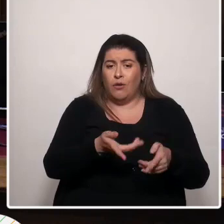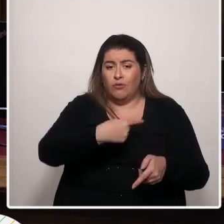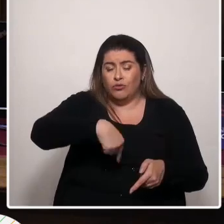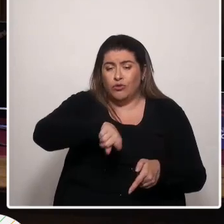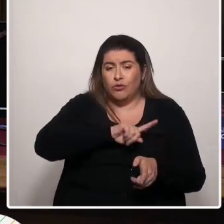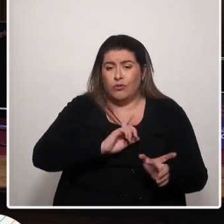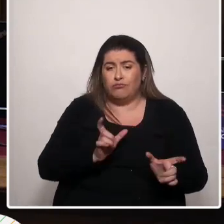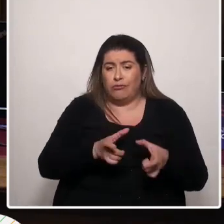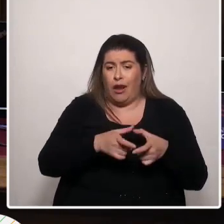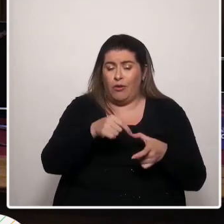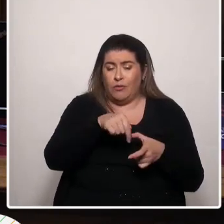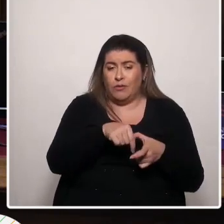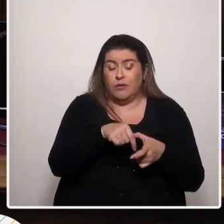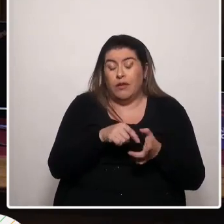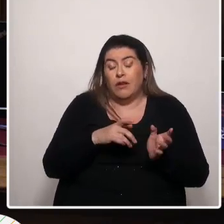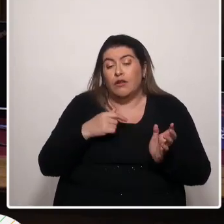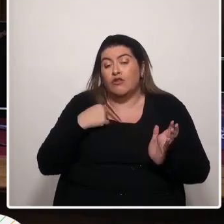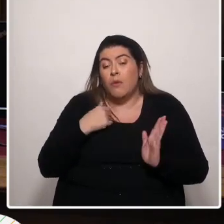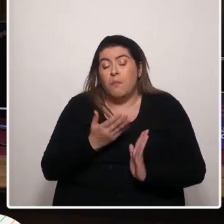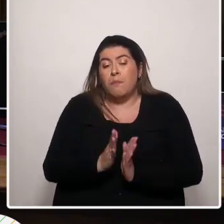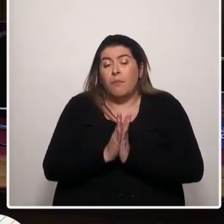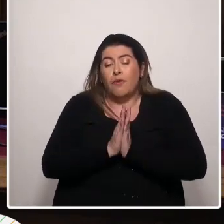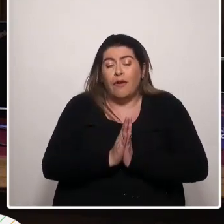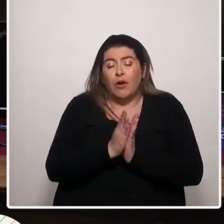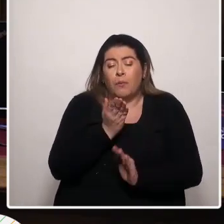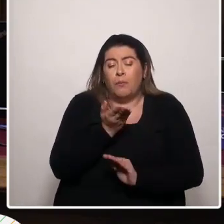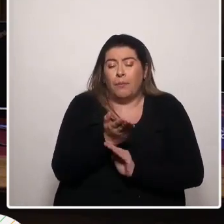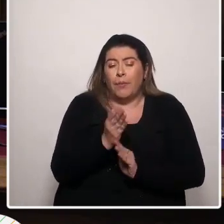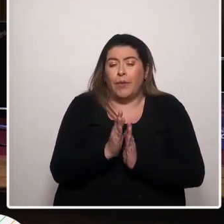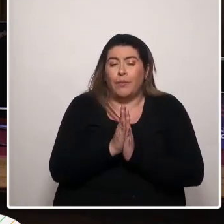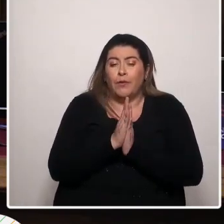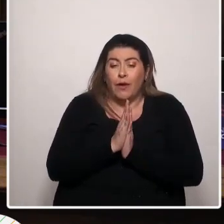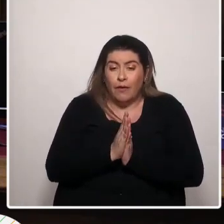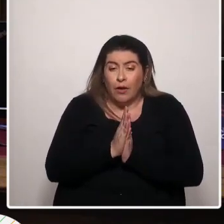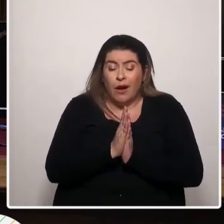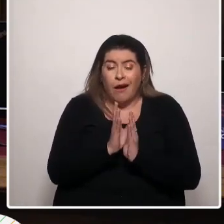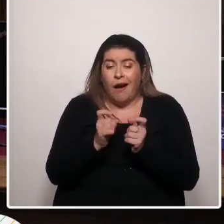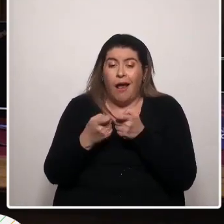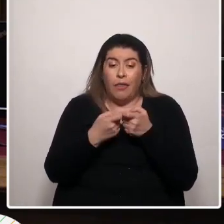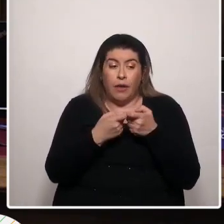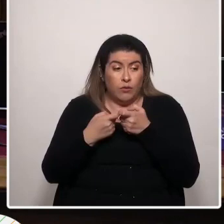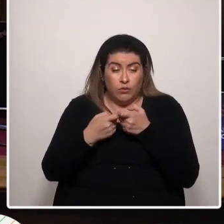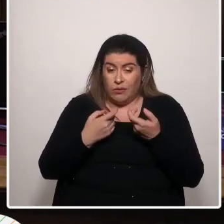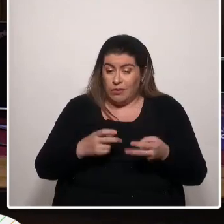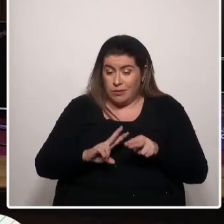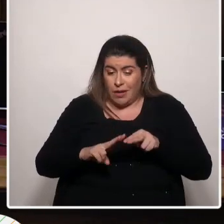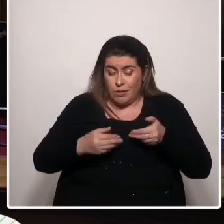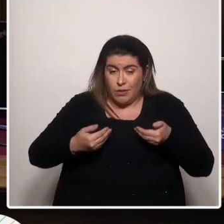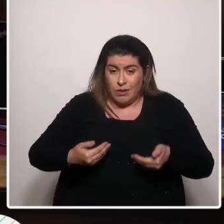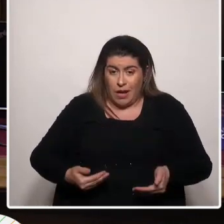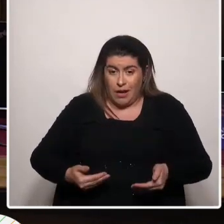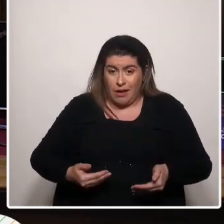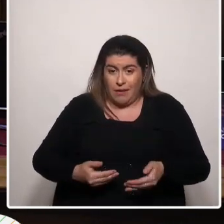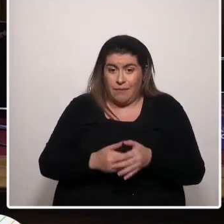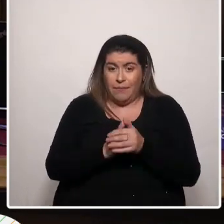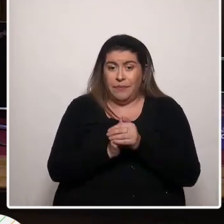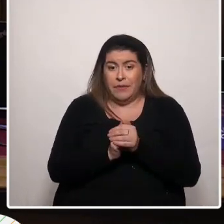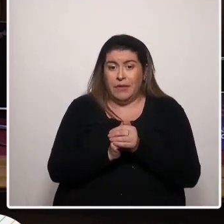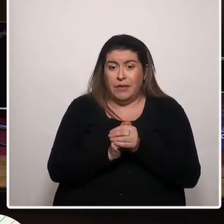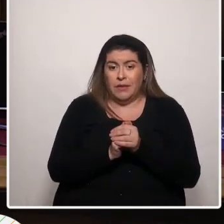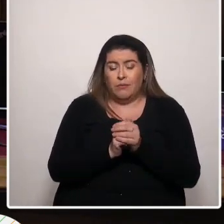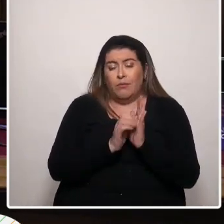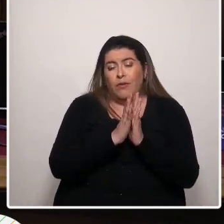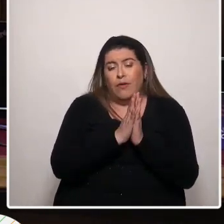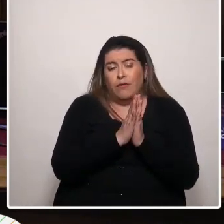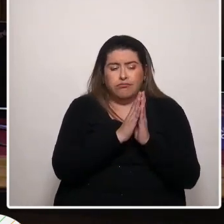al menos les ruego que, más allá de las discusiones que se han planteado hasta aquí, nos mantengamos